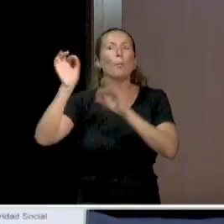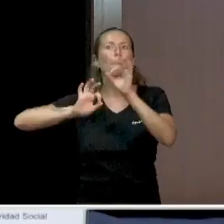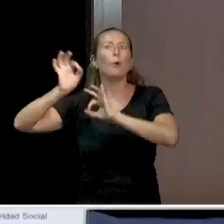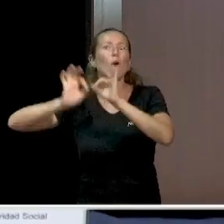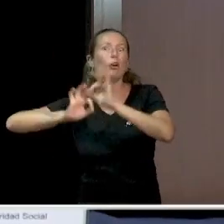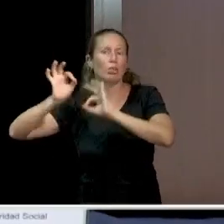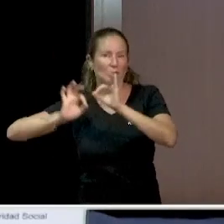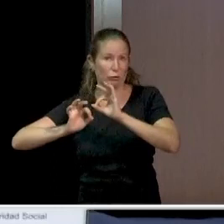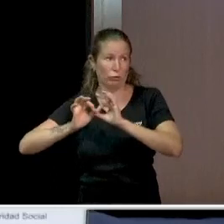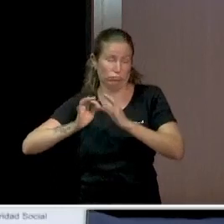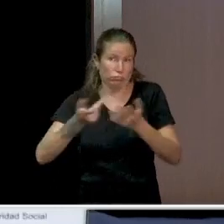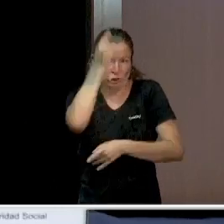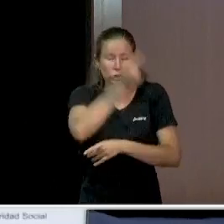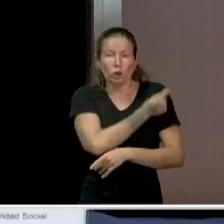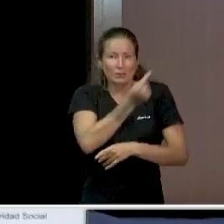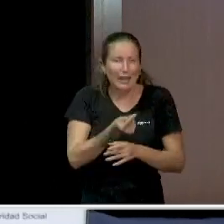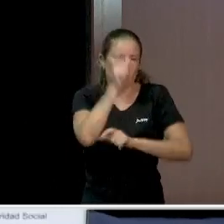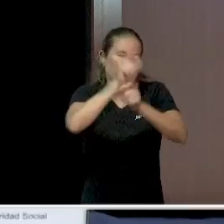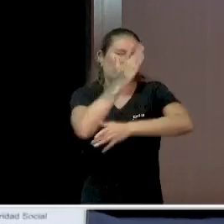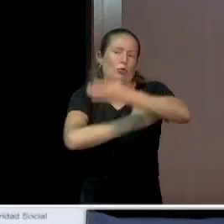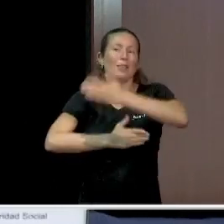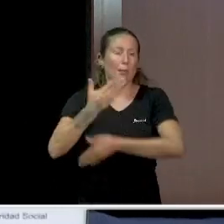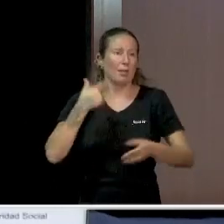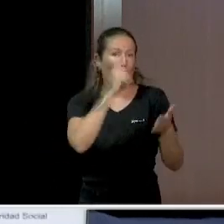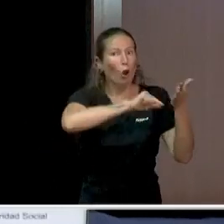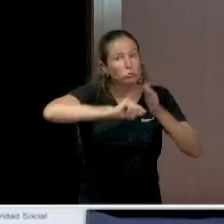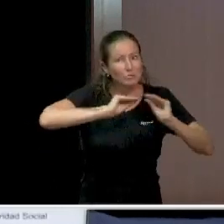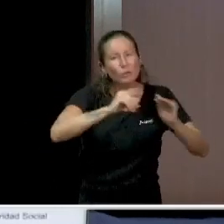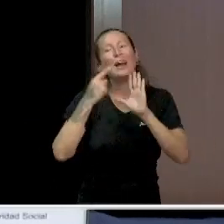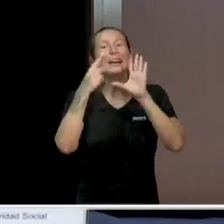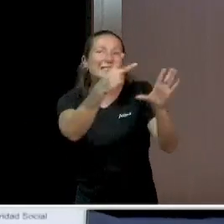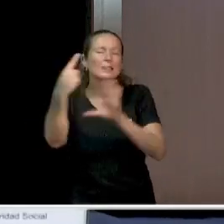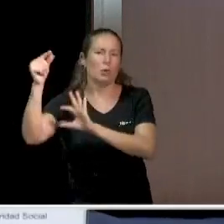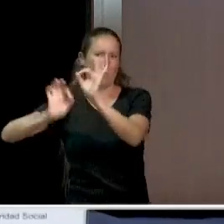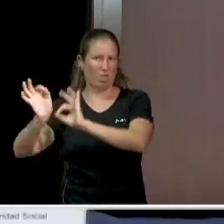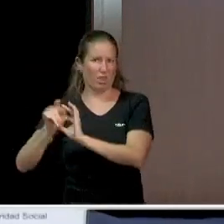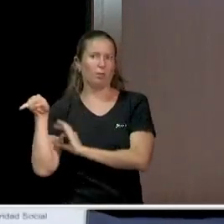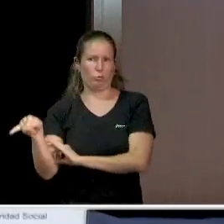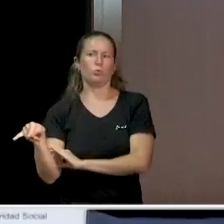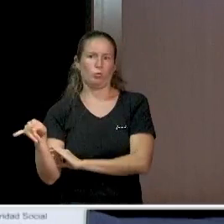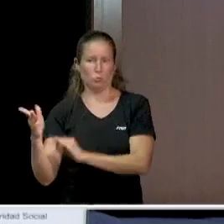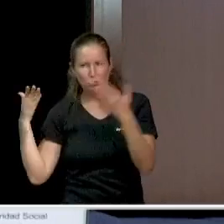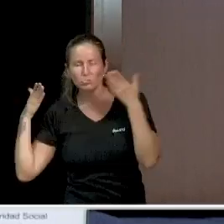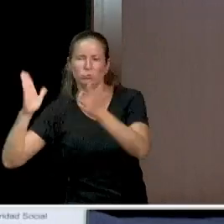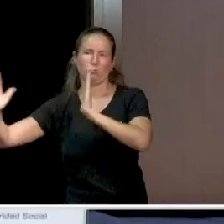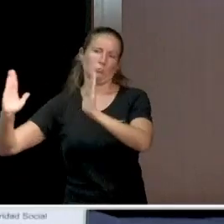de los contratos realizados a las personas con discapacidad. Ese fue el contrato estrella.